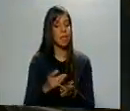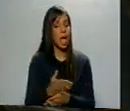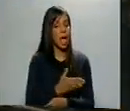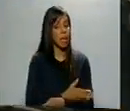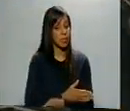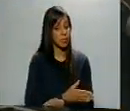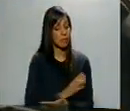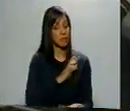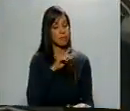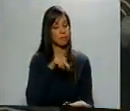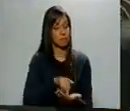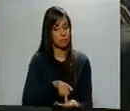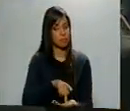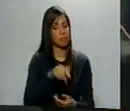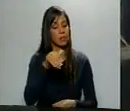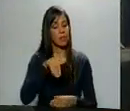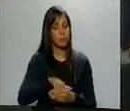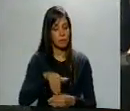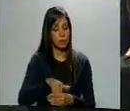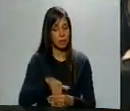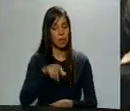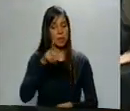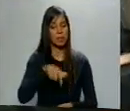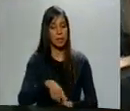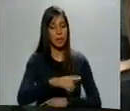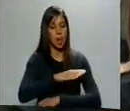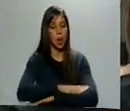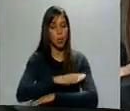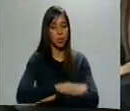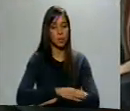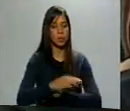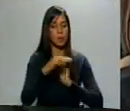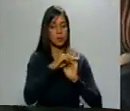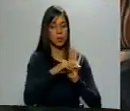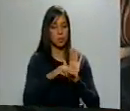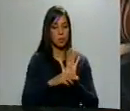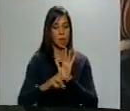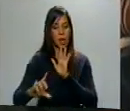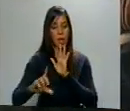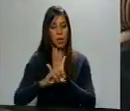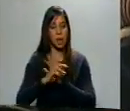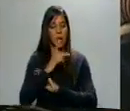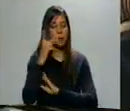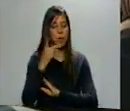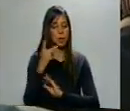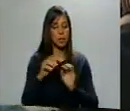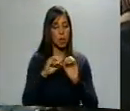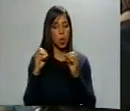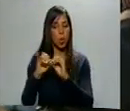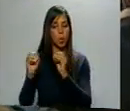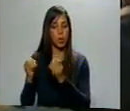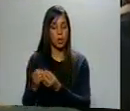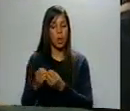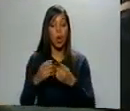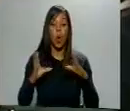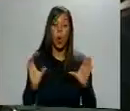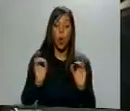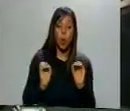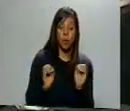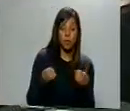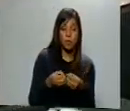anterior, además de cumplir con los demás requisitos previstos en la Ley de Partidos Políticos, Reuniones Públicas